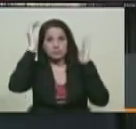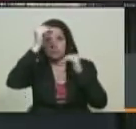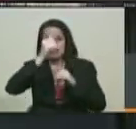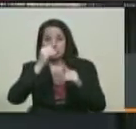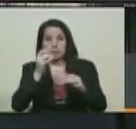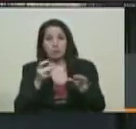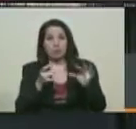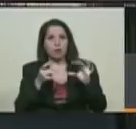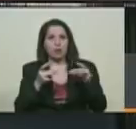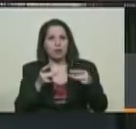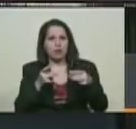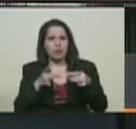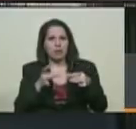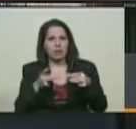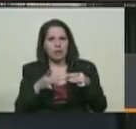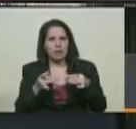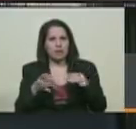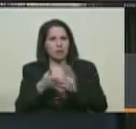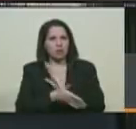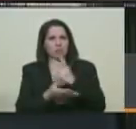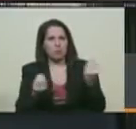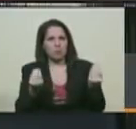de la patria, hasta la última familia,